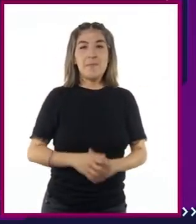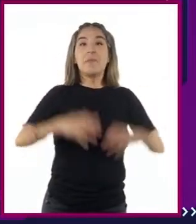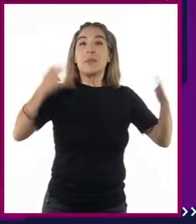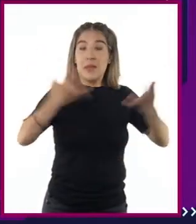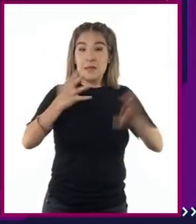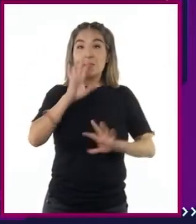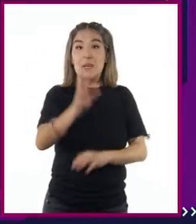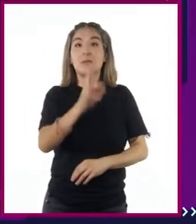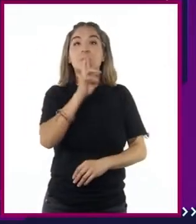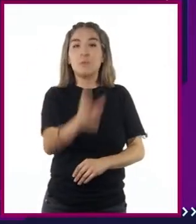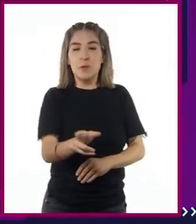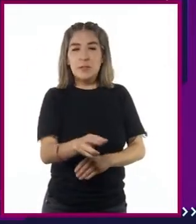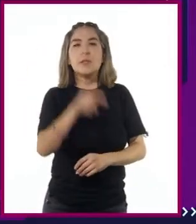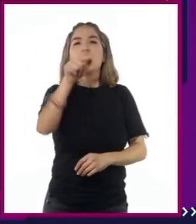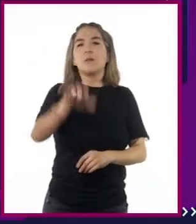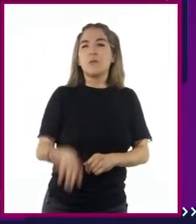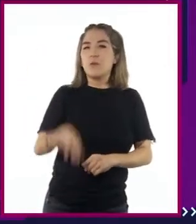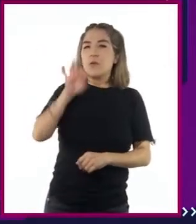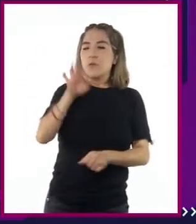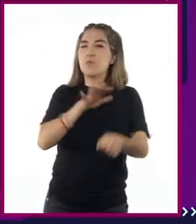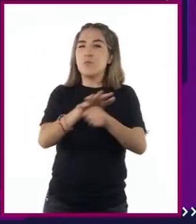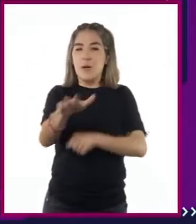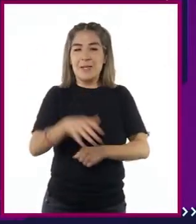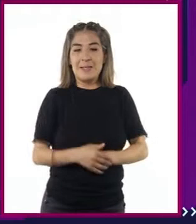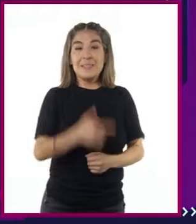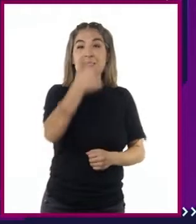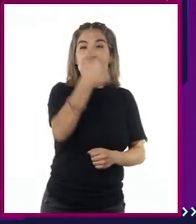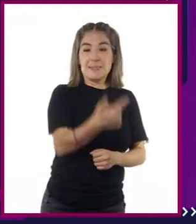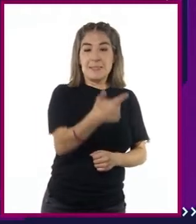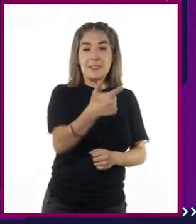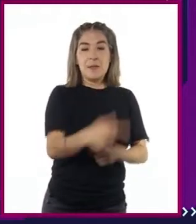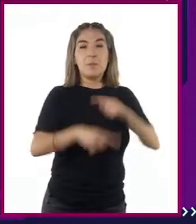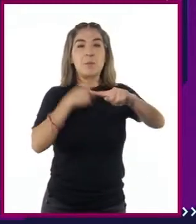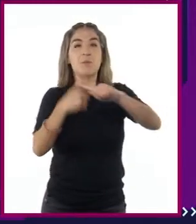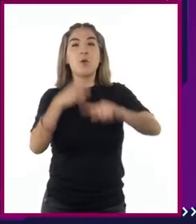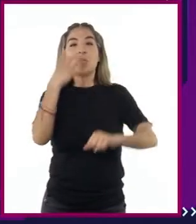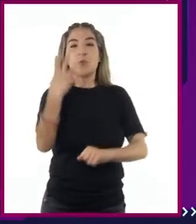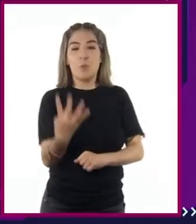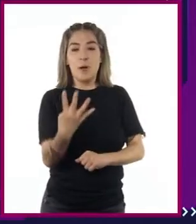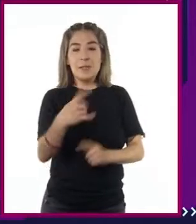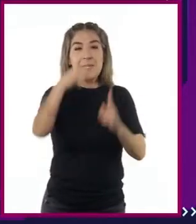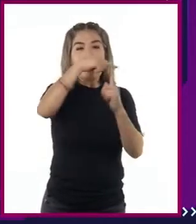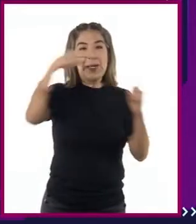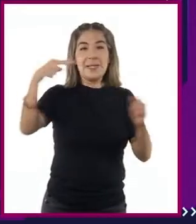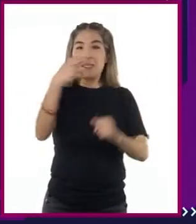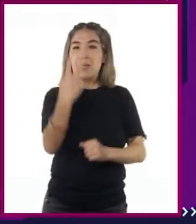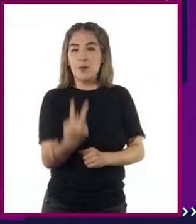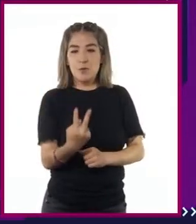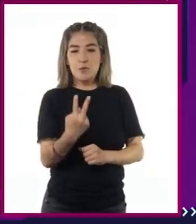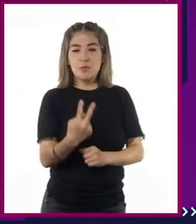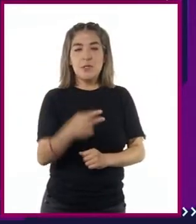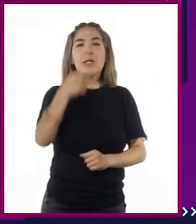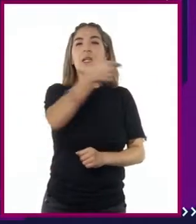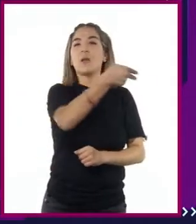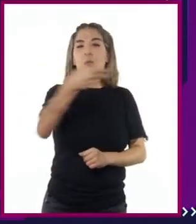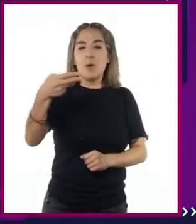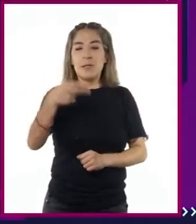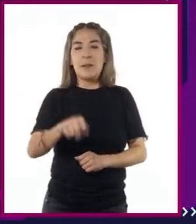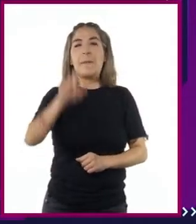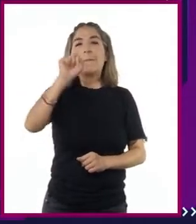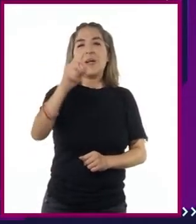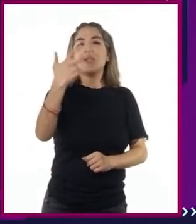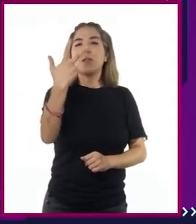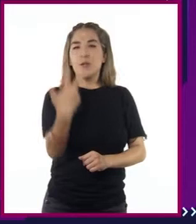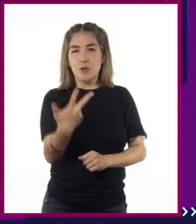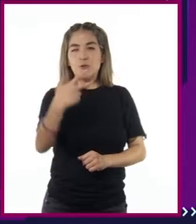Realizando operaciones, se obtiene que 7 por 4 entre 2 es igual a